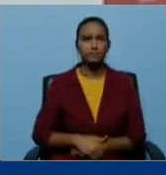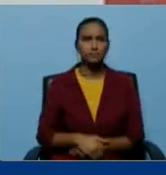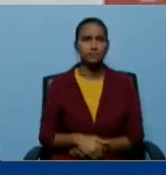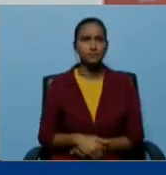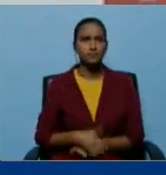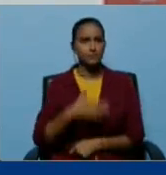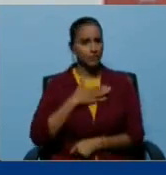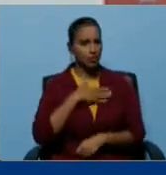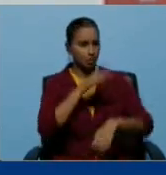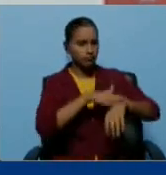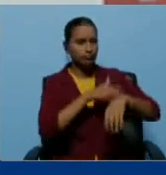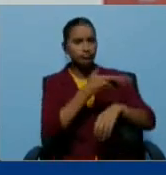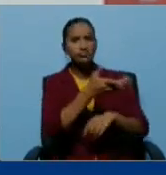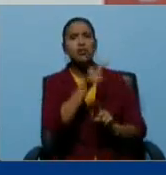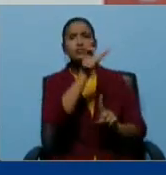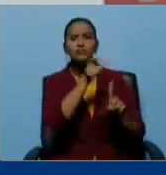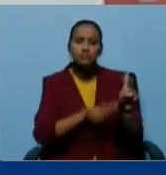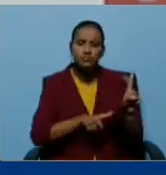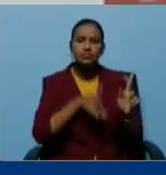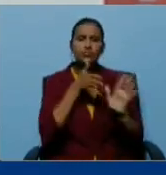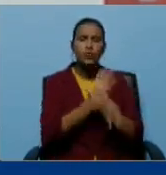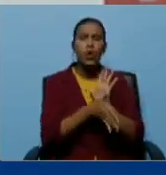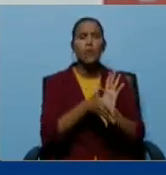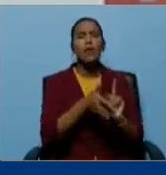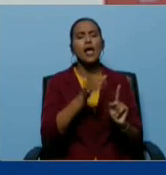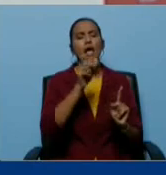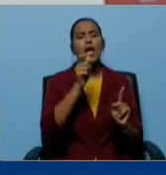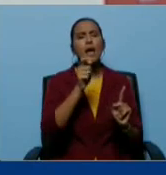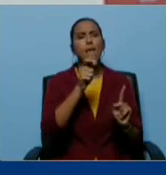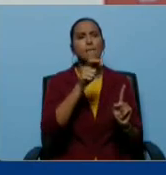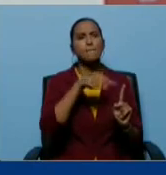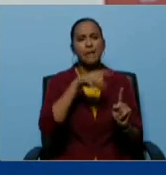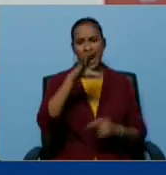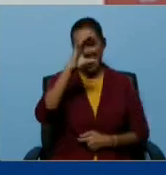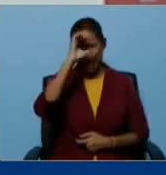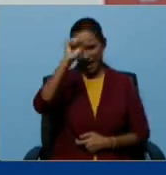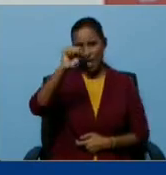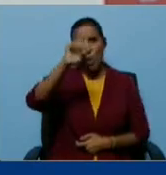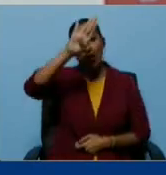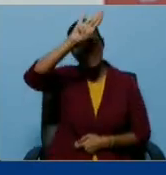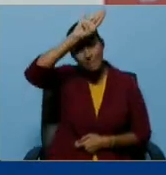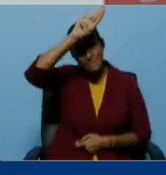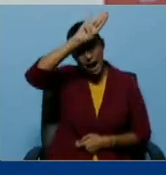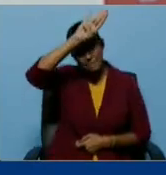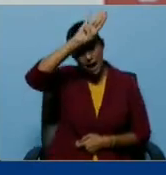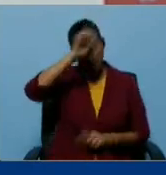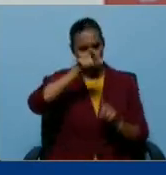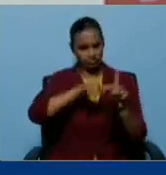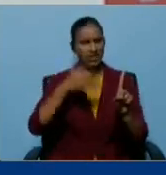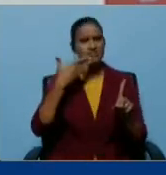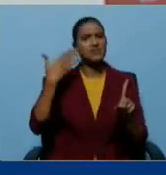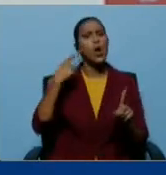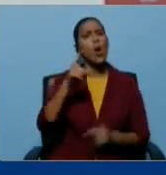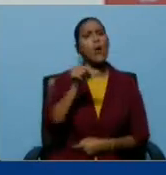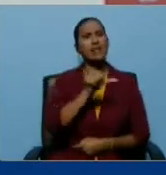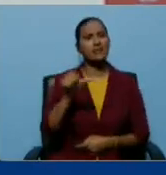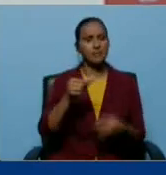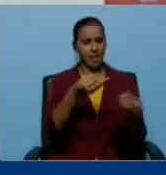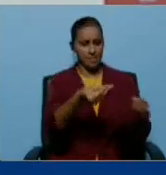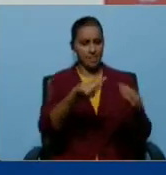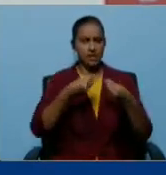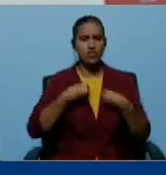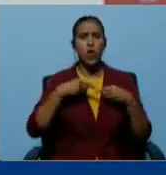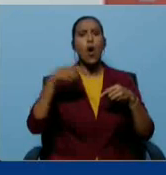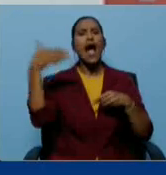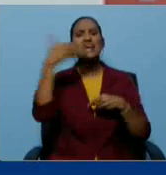al nuncio apostólico hace una semana, el embajador de Papa, que me entregó las cartas